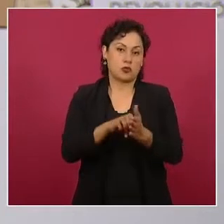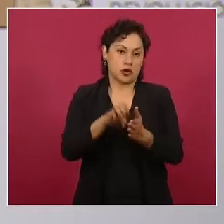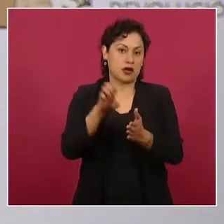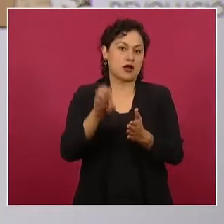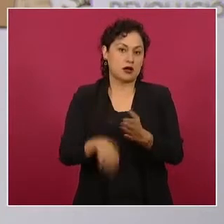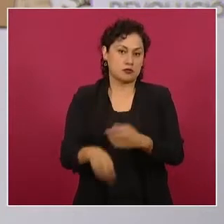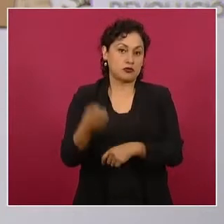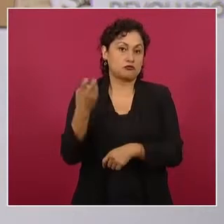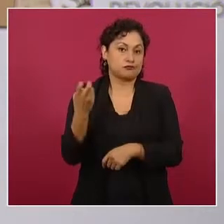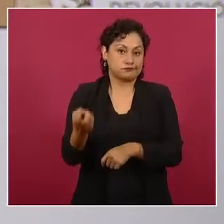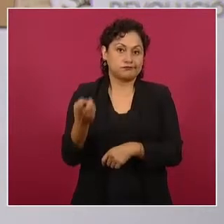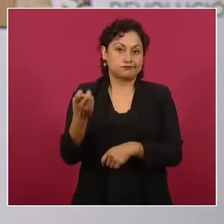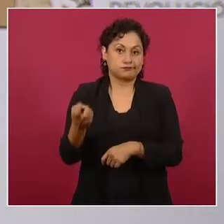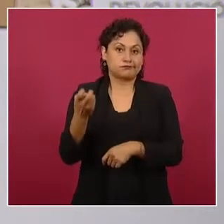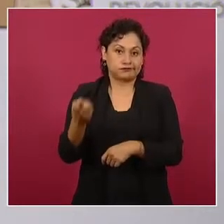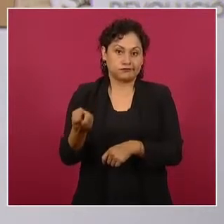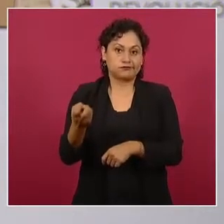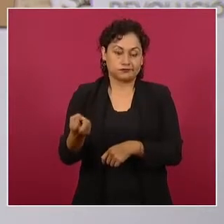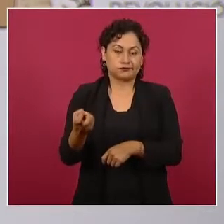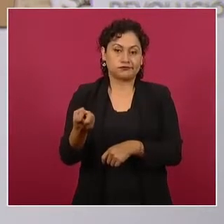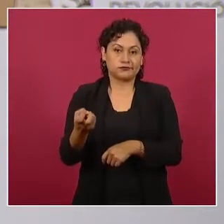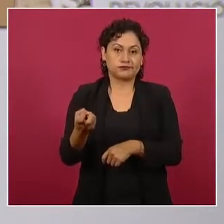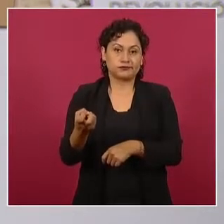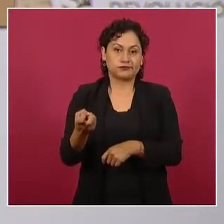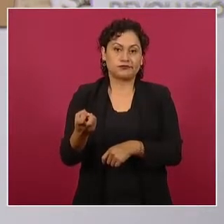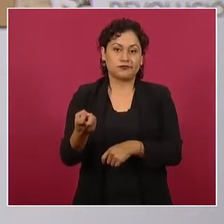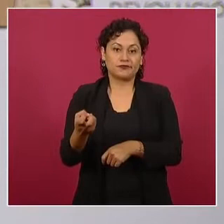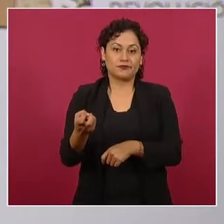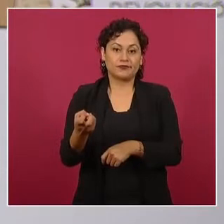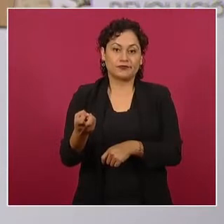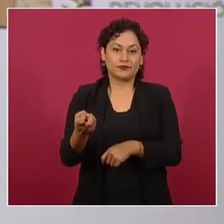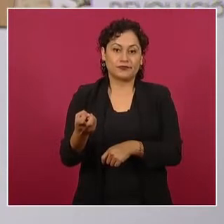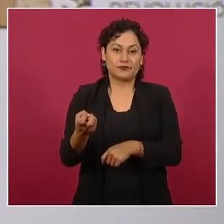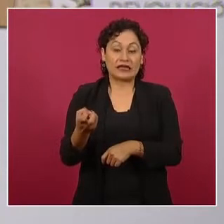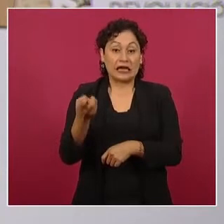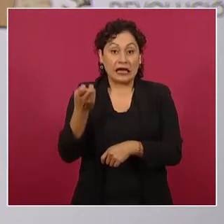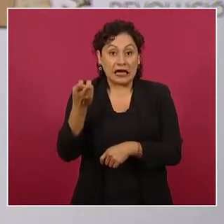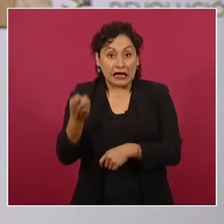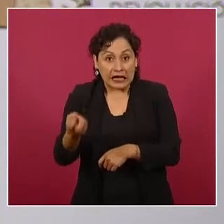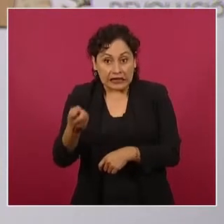elementos que los neoliberales quisieron privatizar.